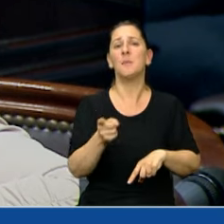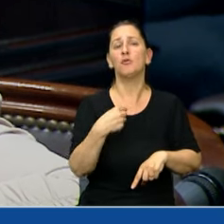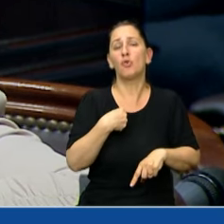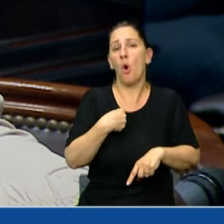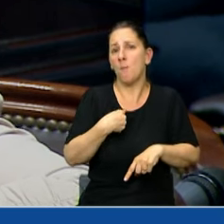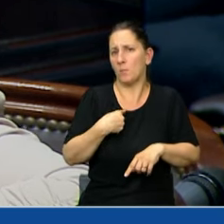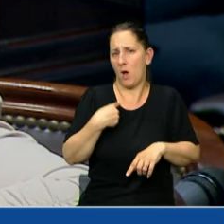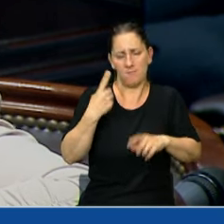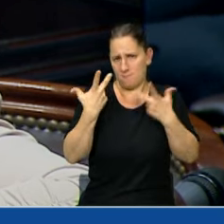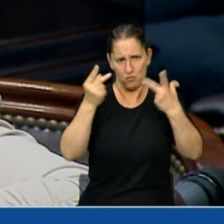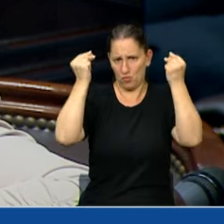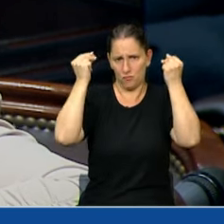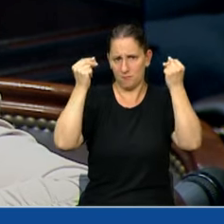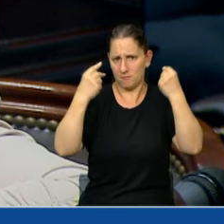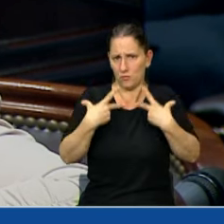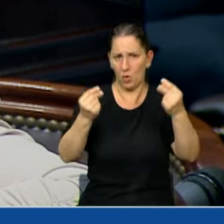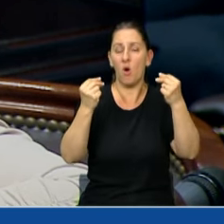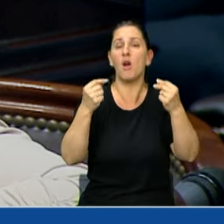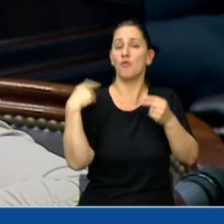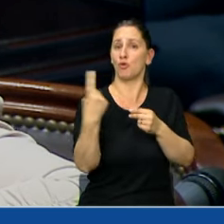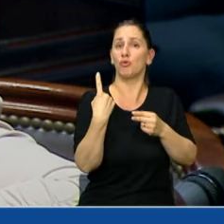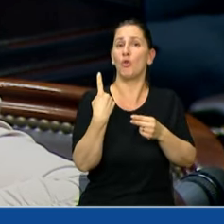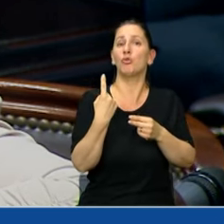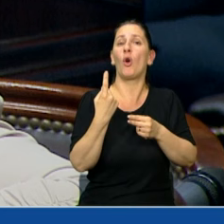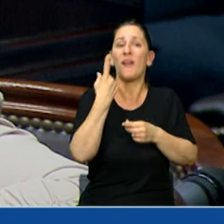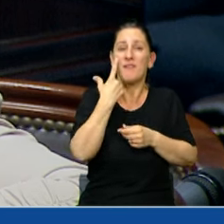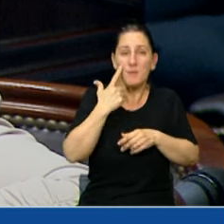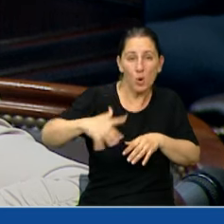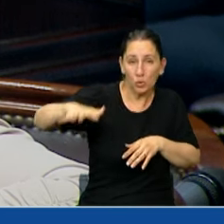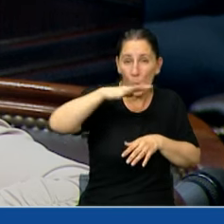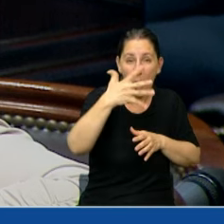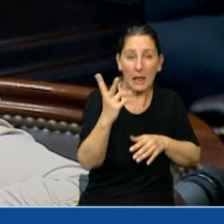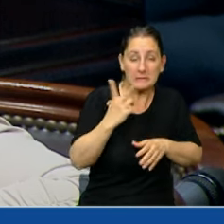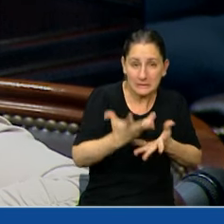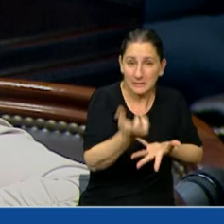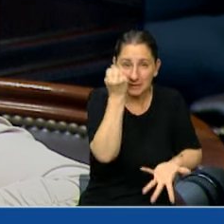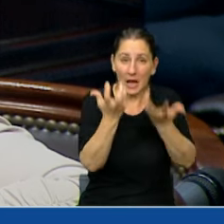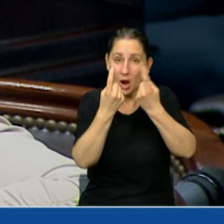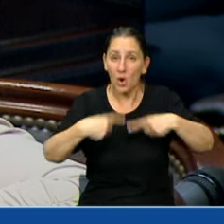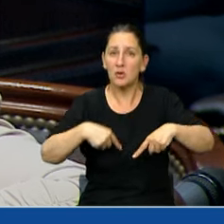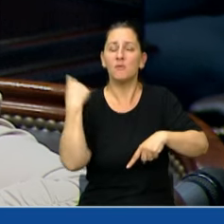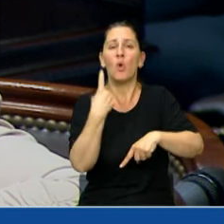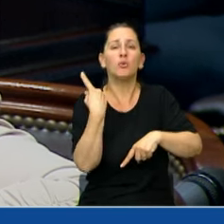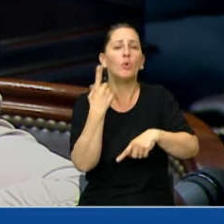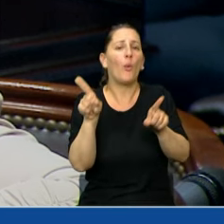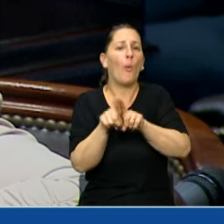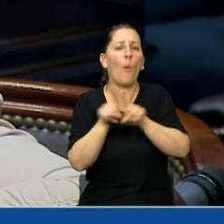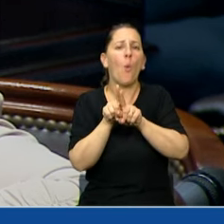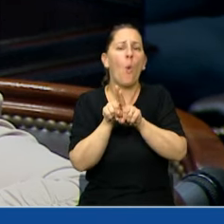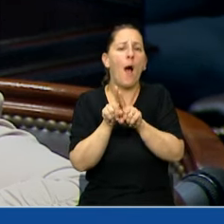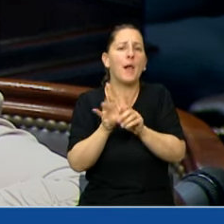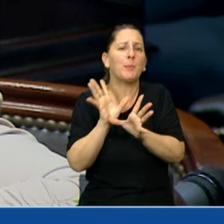resisto Me resisto a que quienes habitamos en esas cuencas nos convirtamos en Rehenes de estas